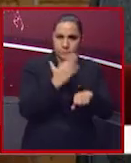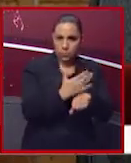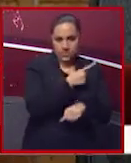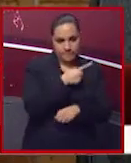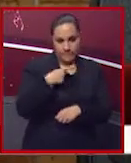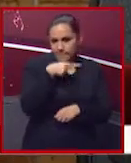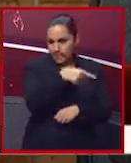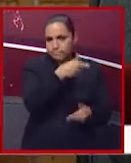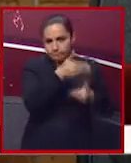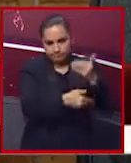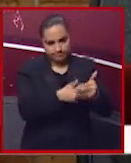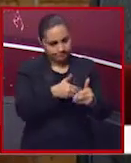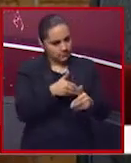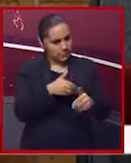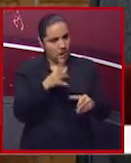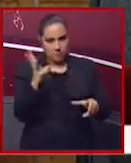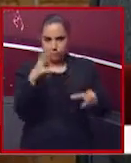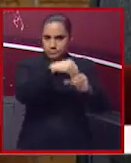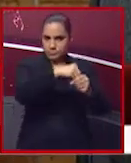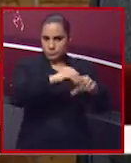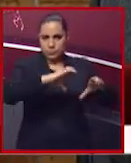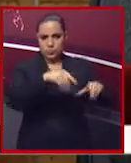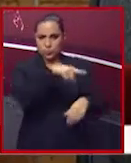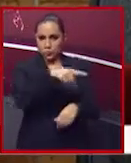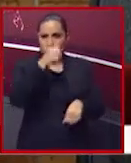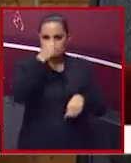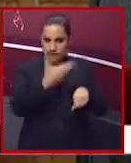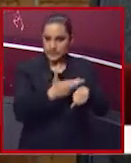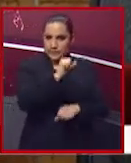Ha habido avances muy importantes a lo largo de este periodo.